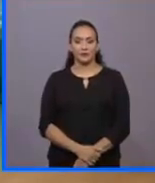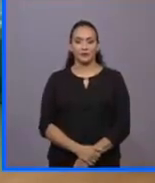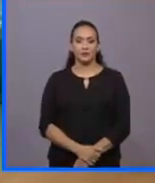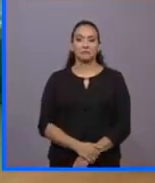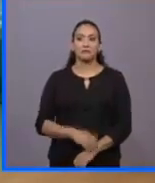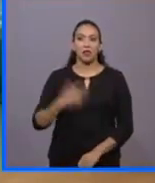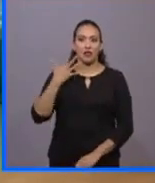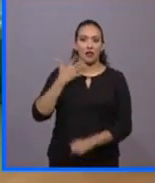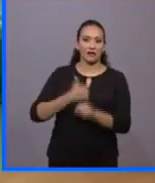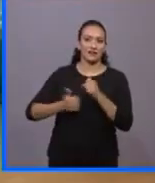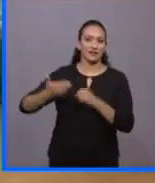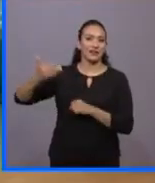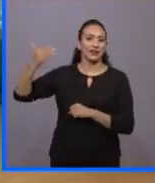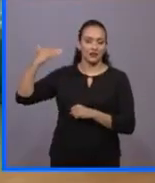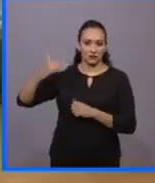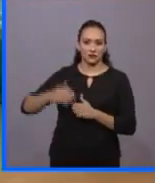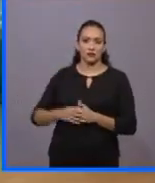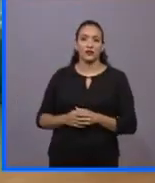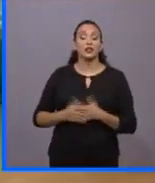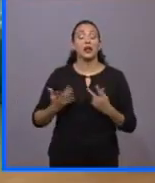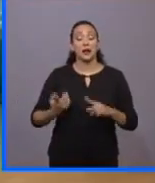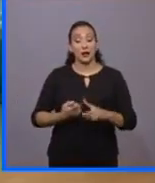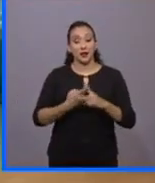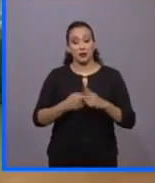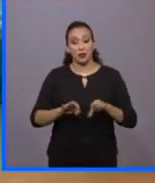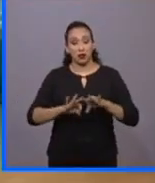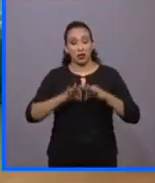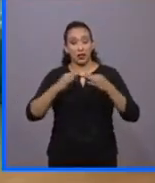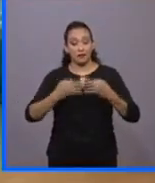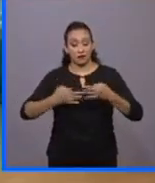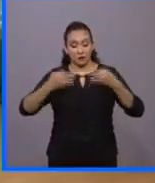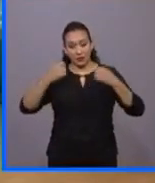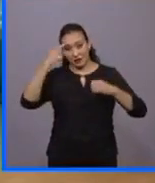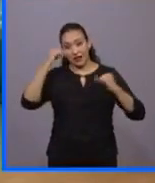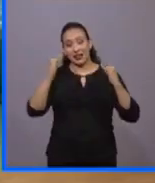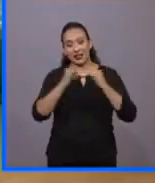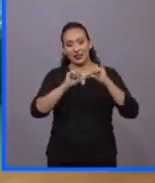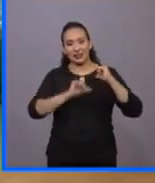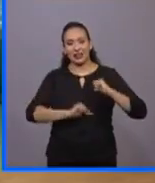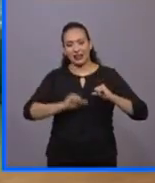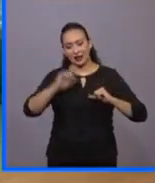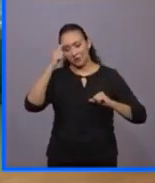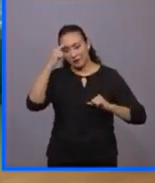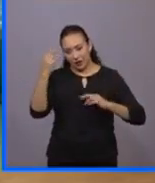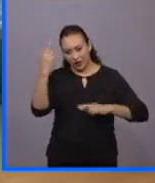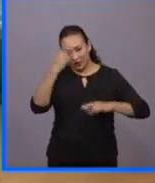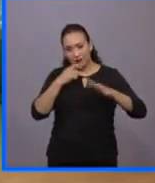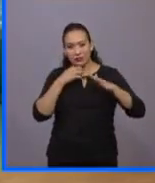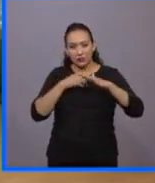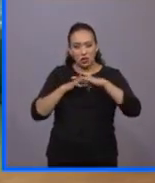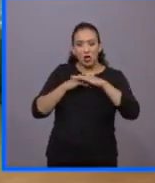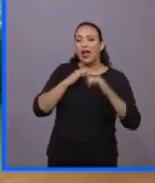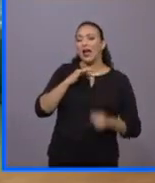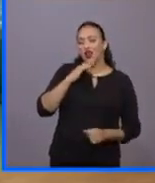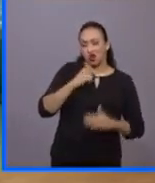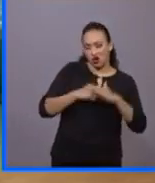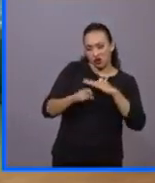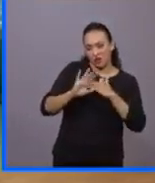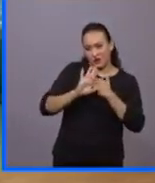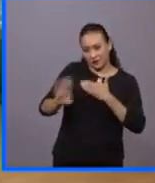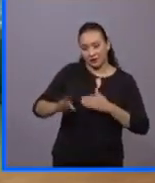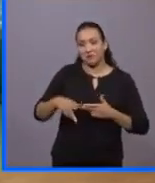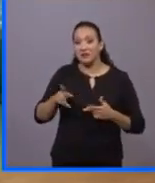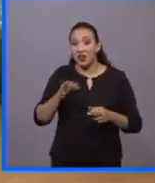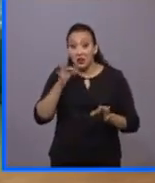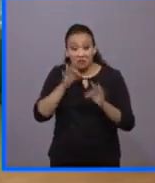Y hace 10 años se puso en marcha el Sistema Nacional Anticorrupción, el cual lamentablemente no ha tenido los resultados